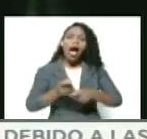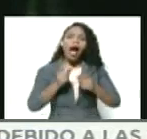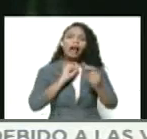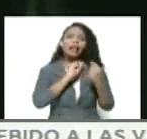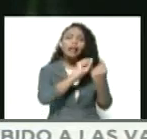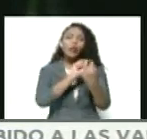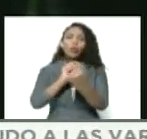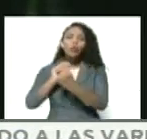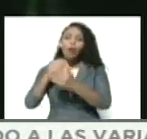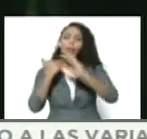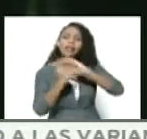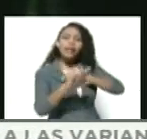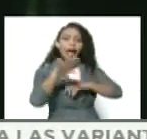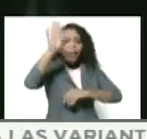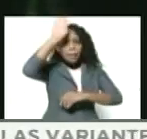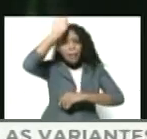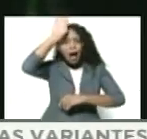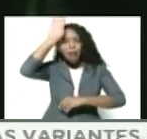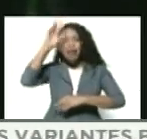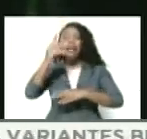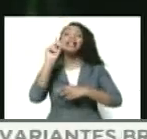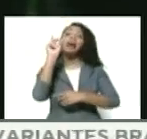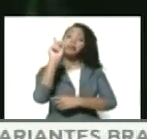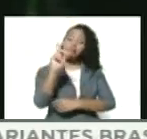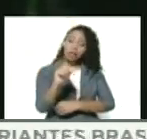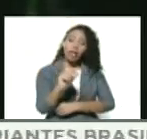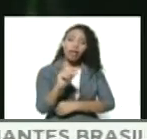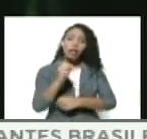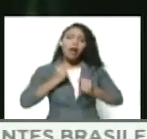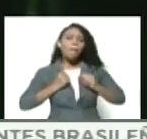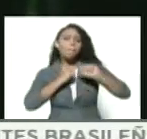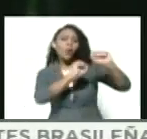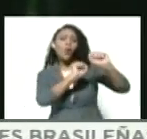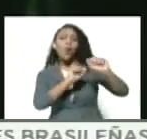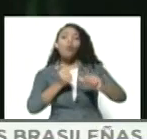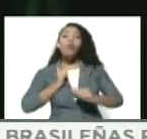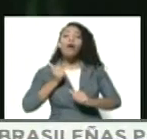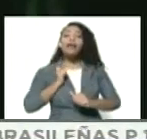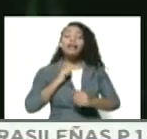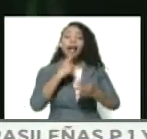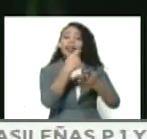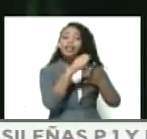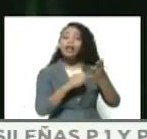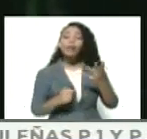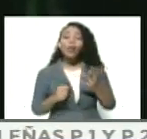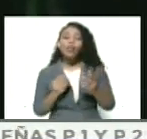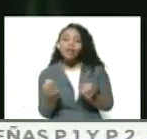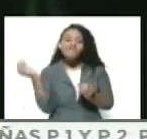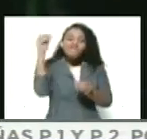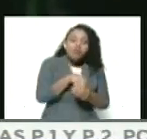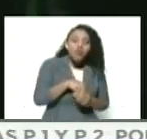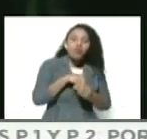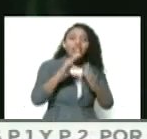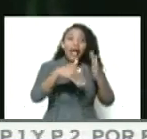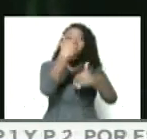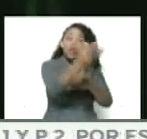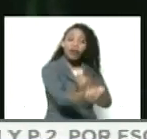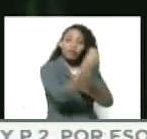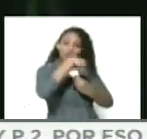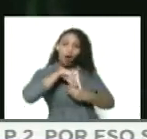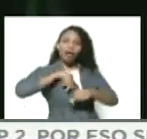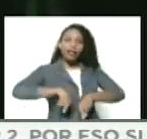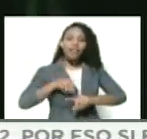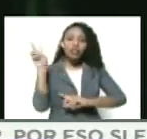discurso y al mensaje del Papa Francisco, que también rechazaba cualquier tipo de intervención extranjera en Venezuela en